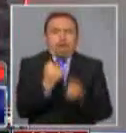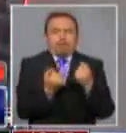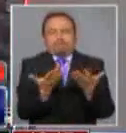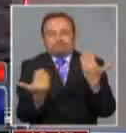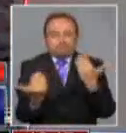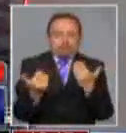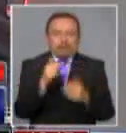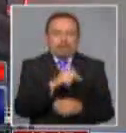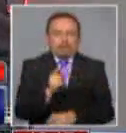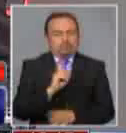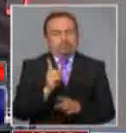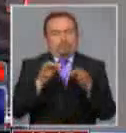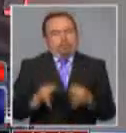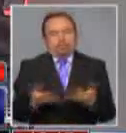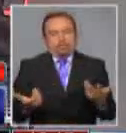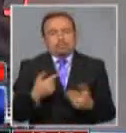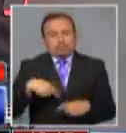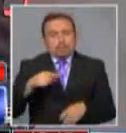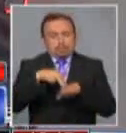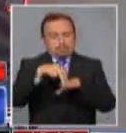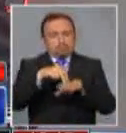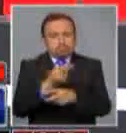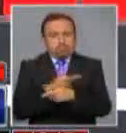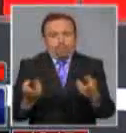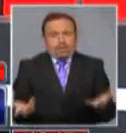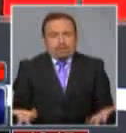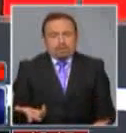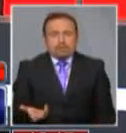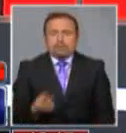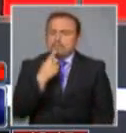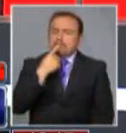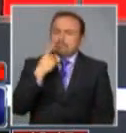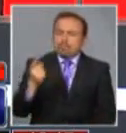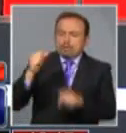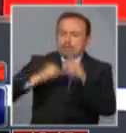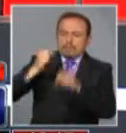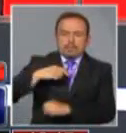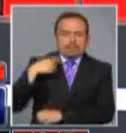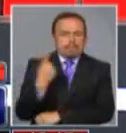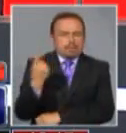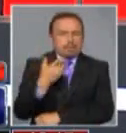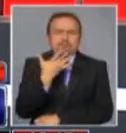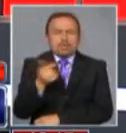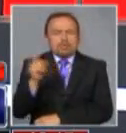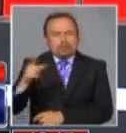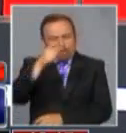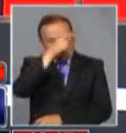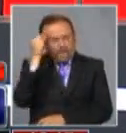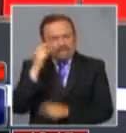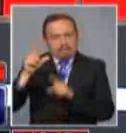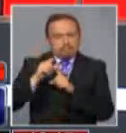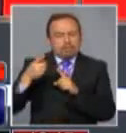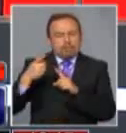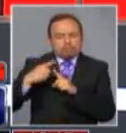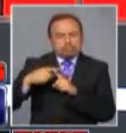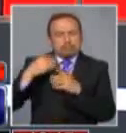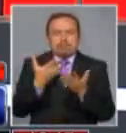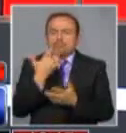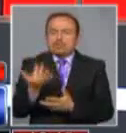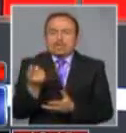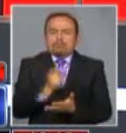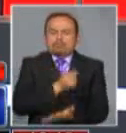es justo porque también somos parte del transporte público pero siendo una empresa privada los colectiveros Por qué tendrían que tener una un